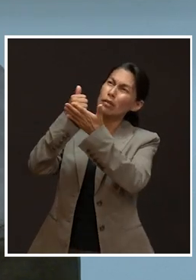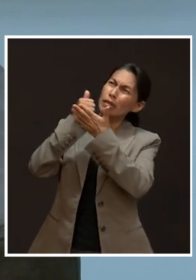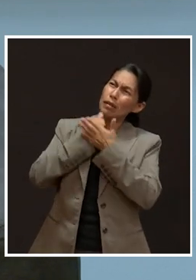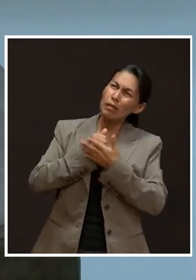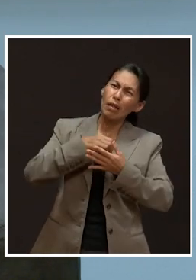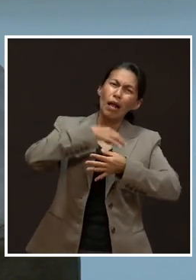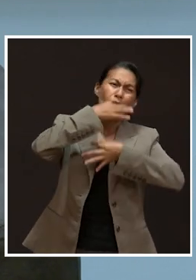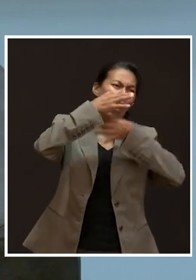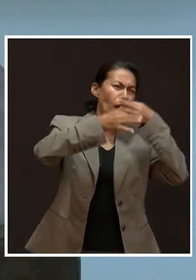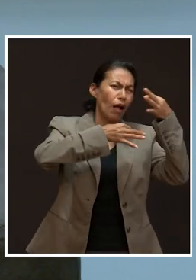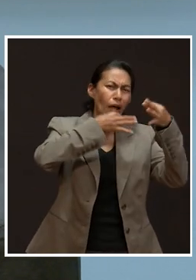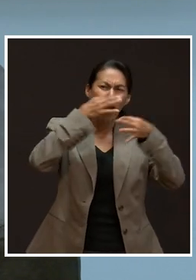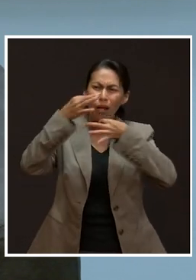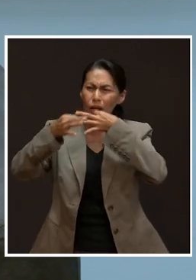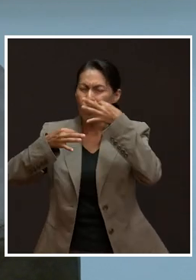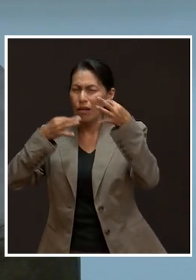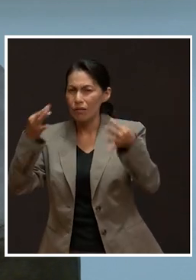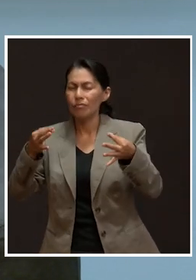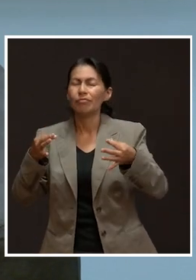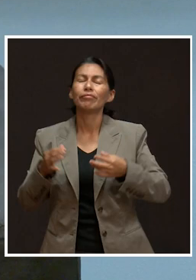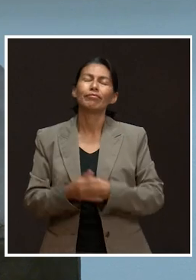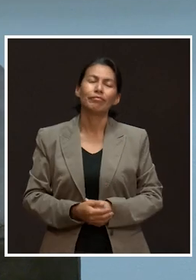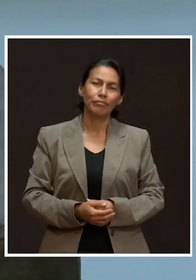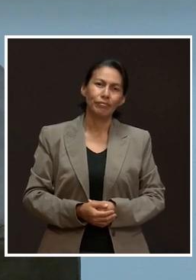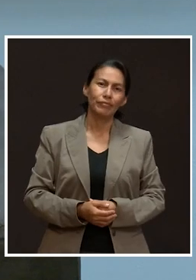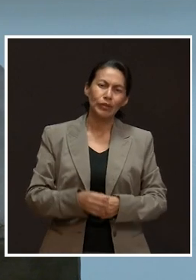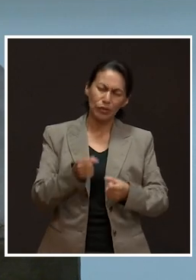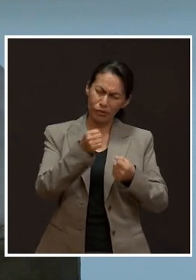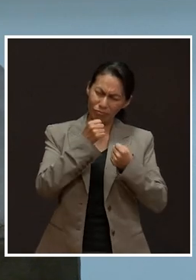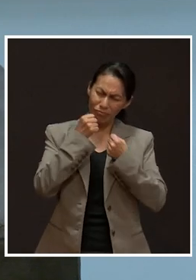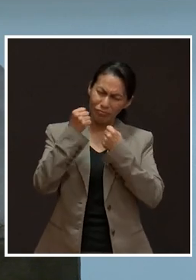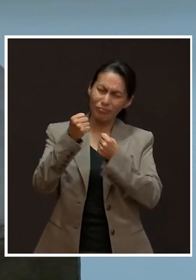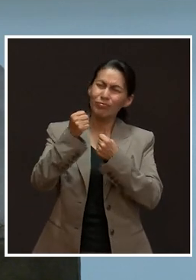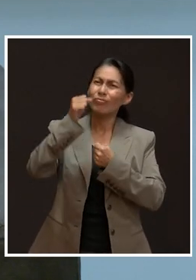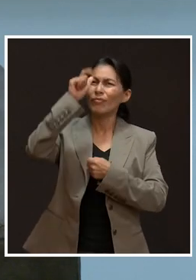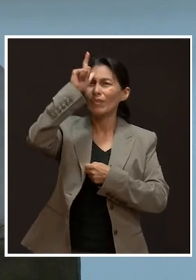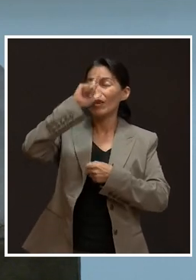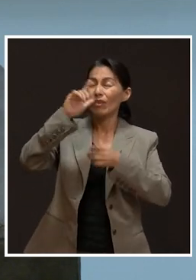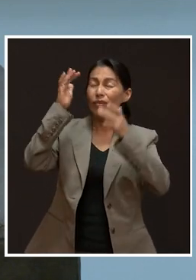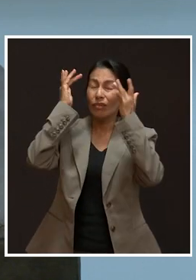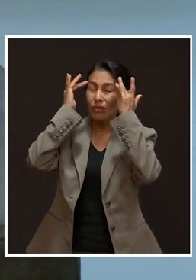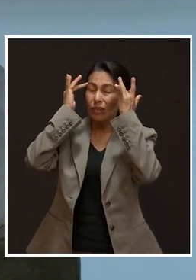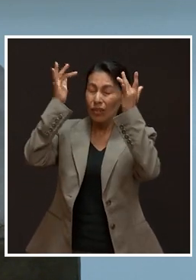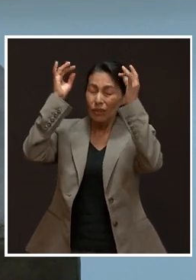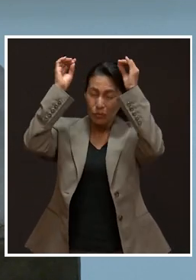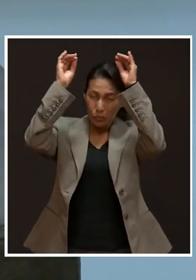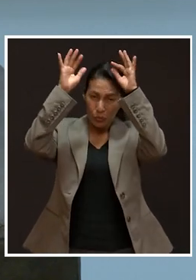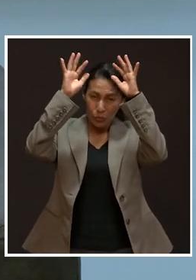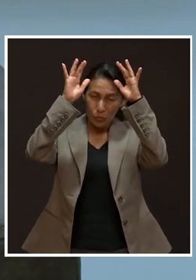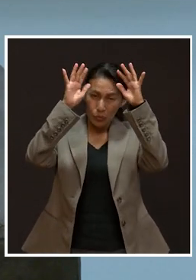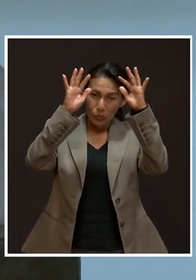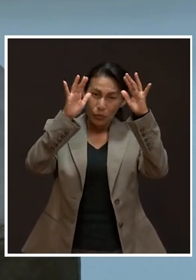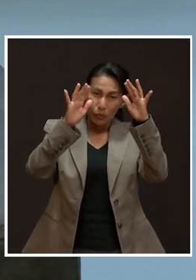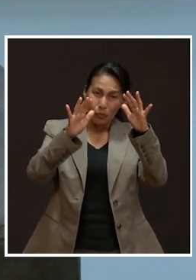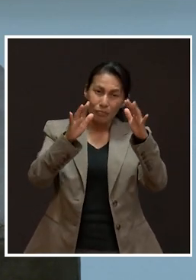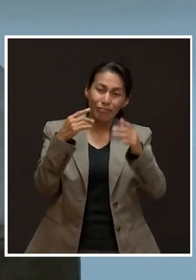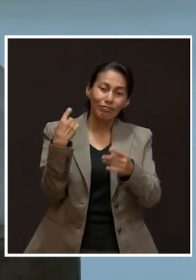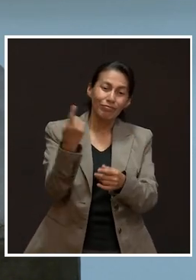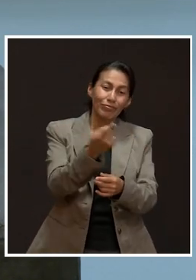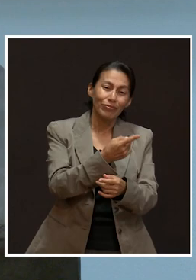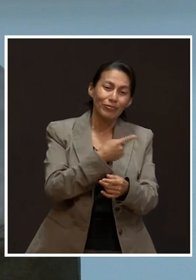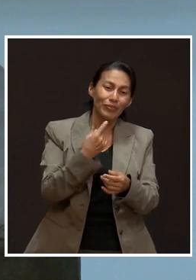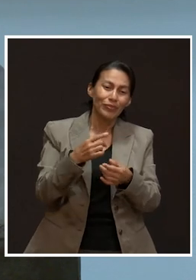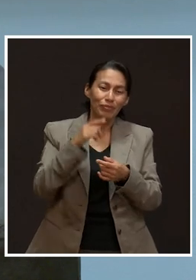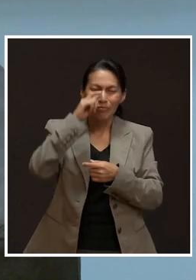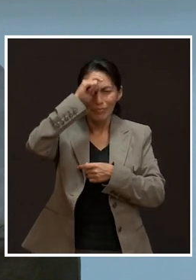guíe y nos ayude a terminar nuestra misión, a predicar el Evangelio. Sin duda alguna, el